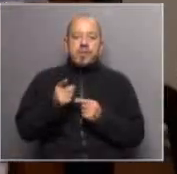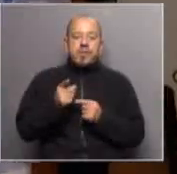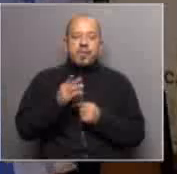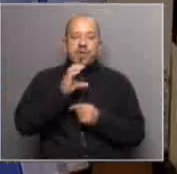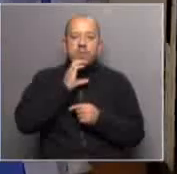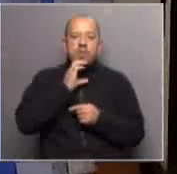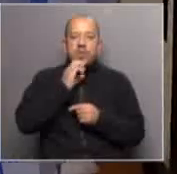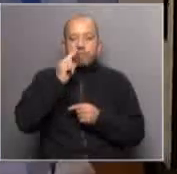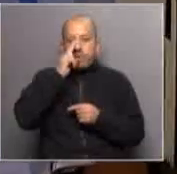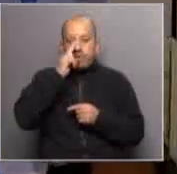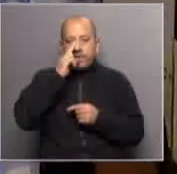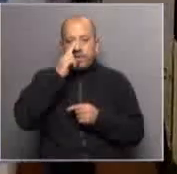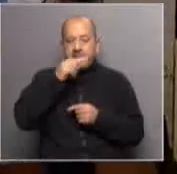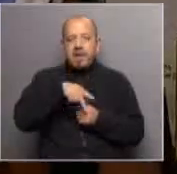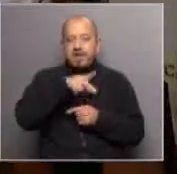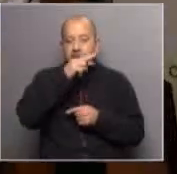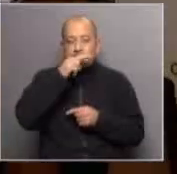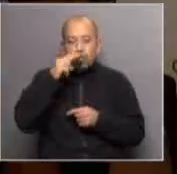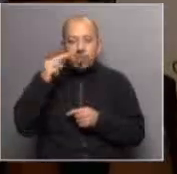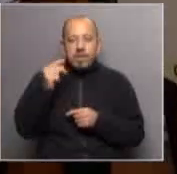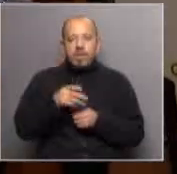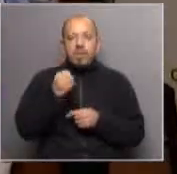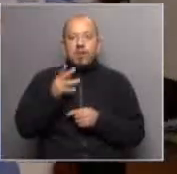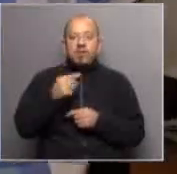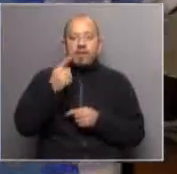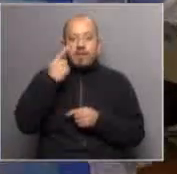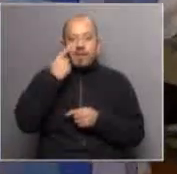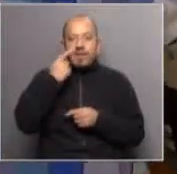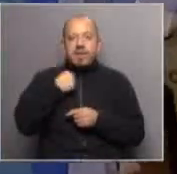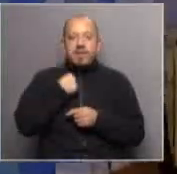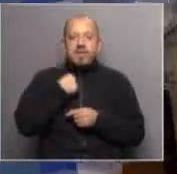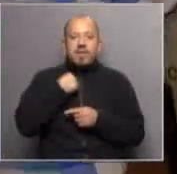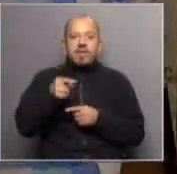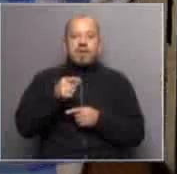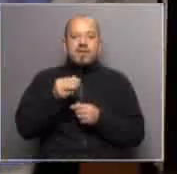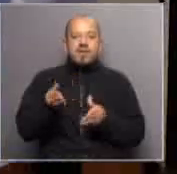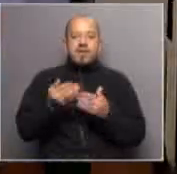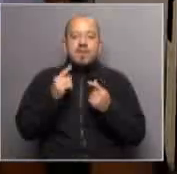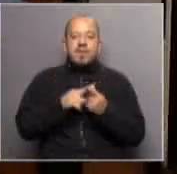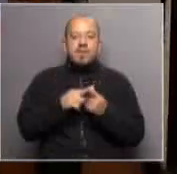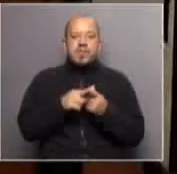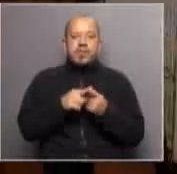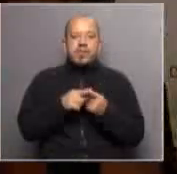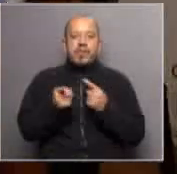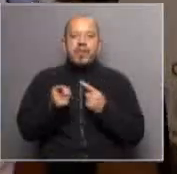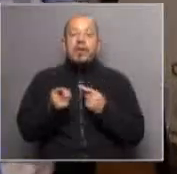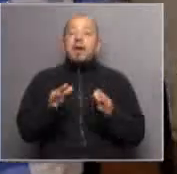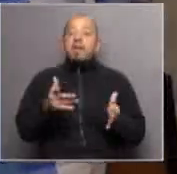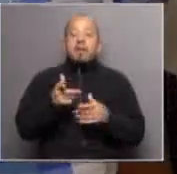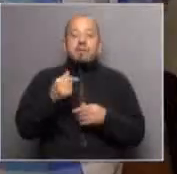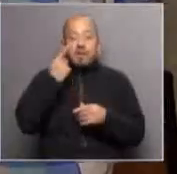eslogan panadería intuitiva, porque me da la sensación que van a experimentar conmigo. O sea, van a tirar algo a intuición para el horno y después a